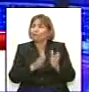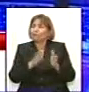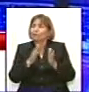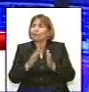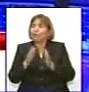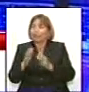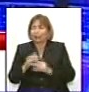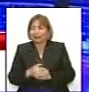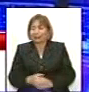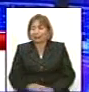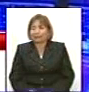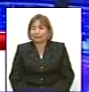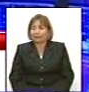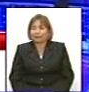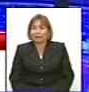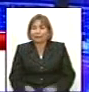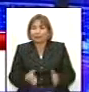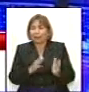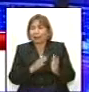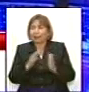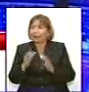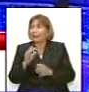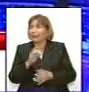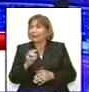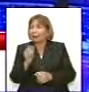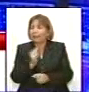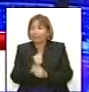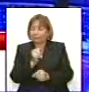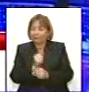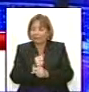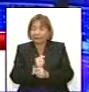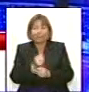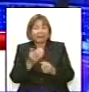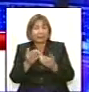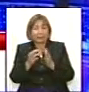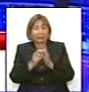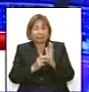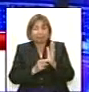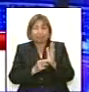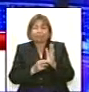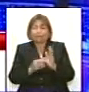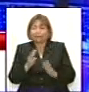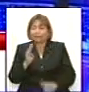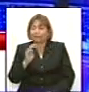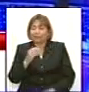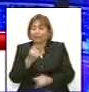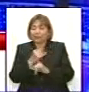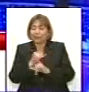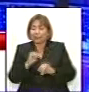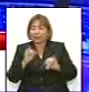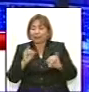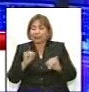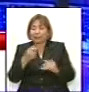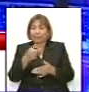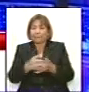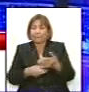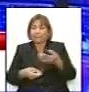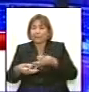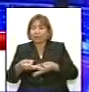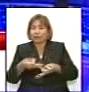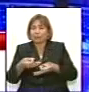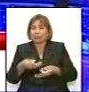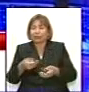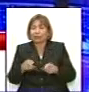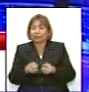del avances más bien del plan de trabajo del Proyecto Especial Bicentenario de la Independencia, el desarrollo presupuestal del